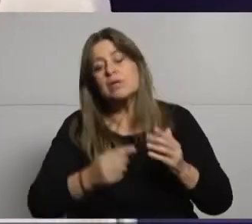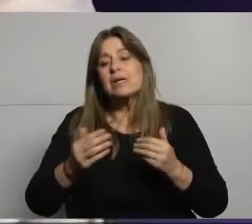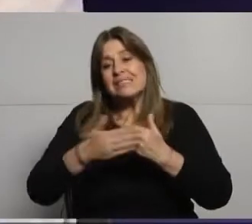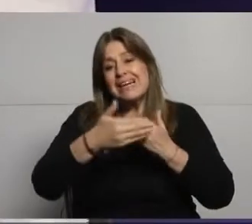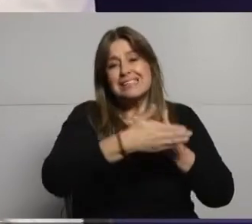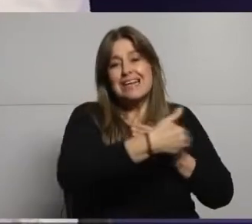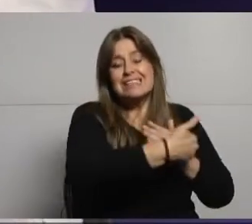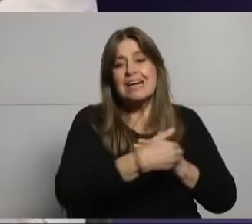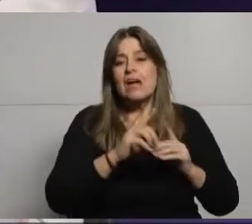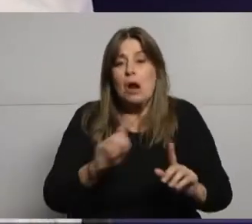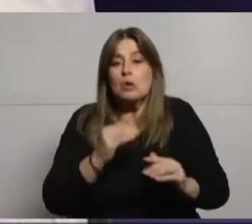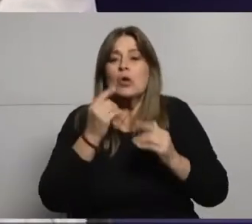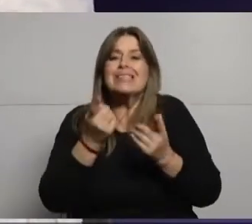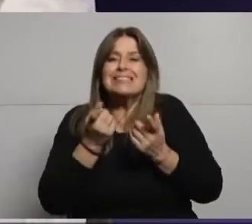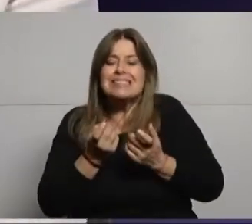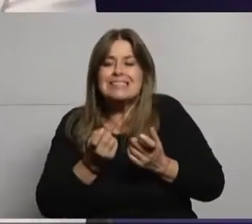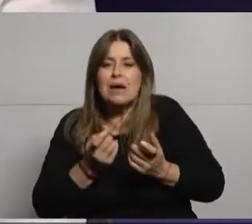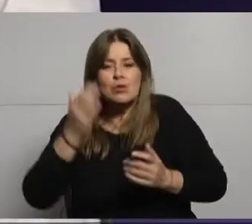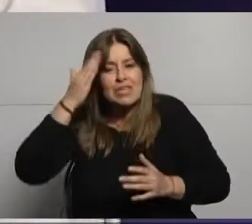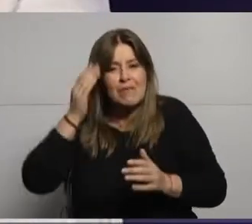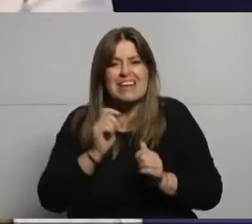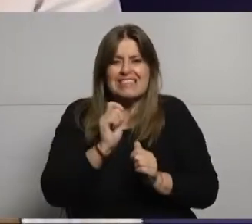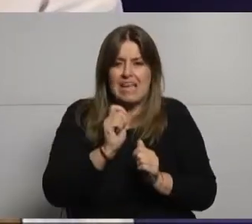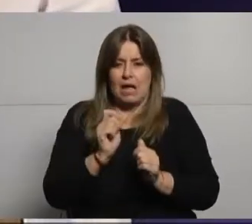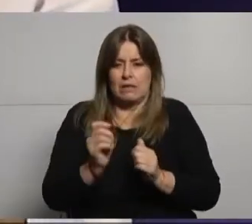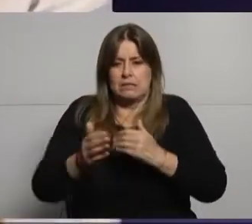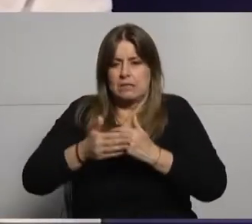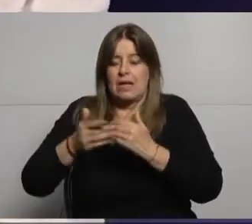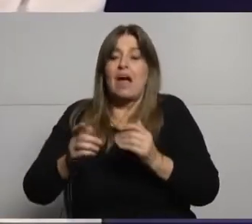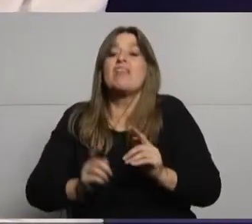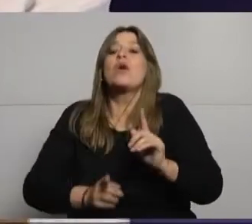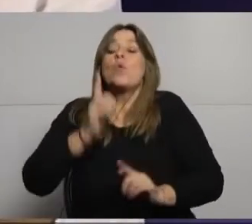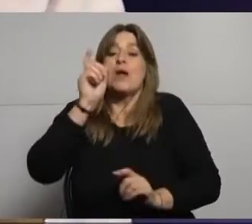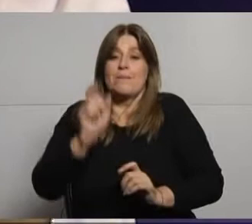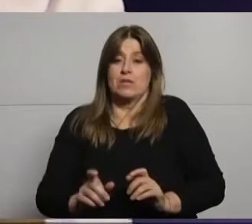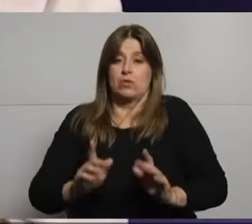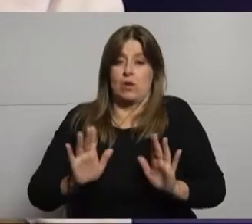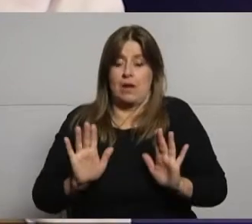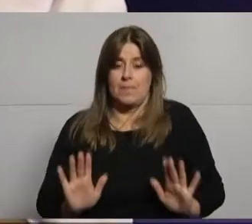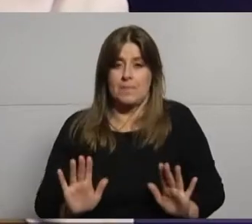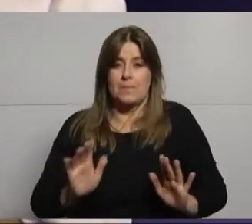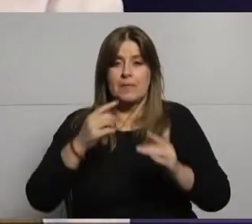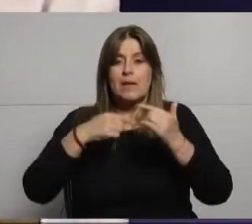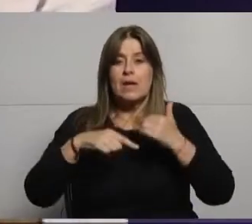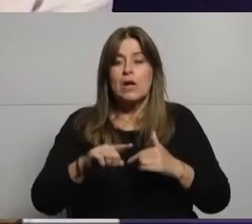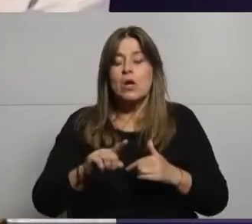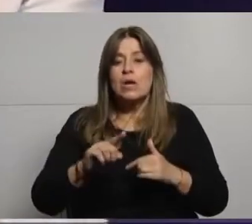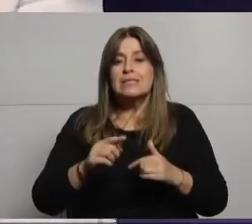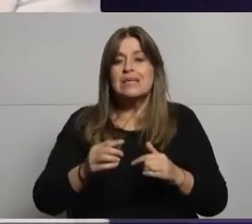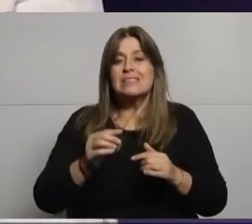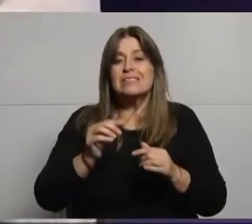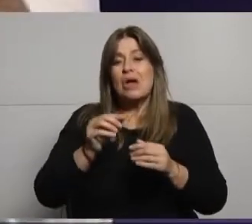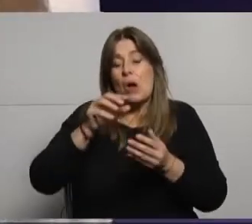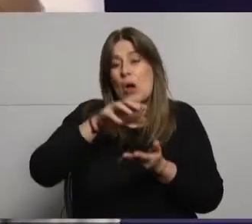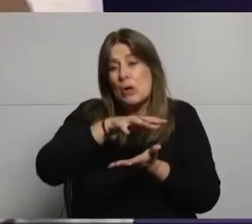realidad tampoco es necesario saber cerca de quién, sino si estuve cerca de alguien. Y entonces lo que se hace es, los